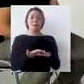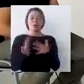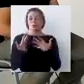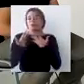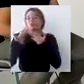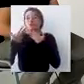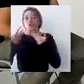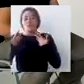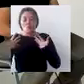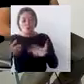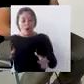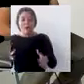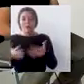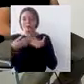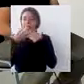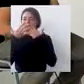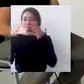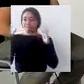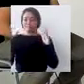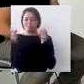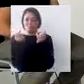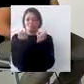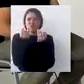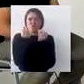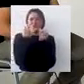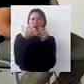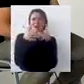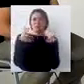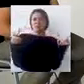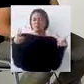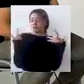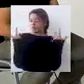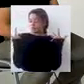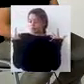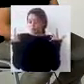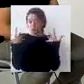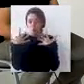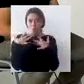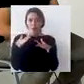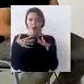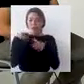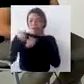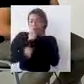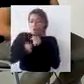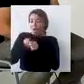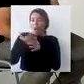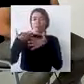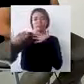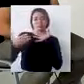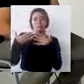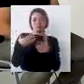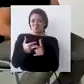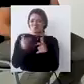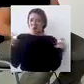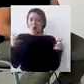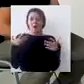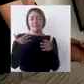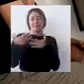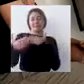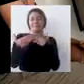cualquier número de personas de diferentes edades se uniera. Y que se